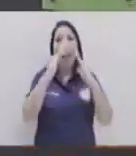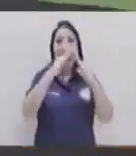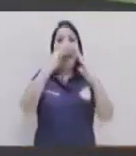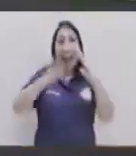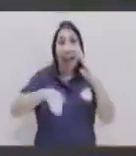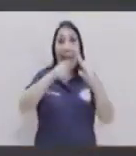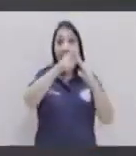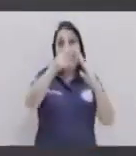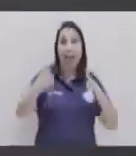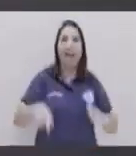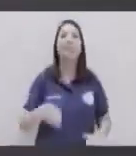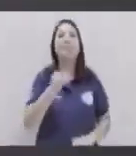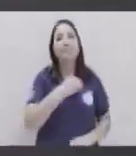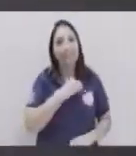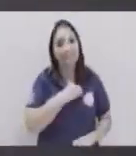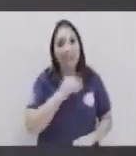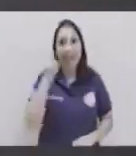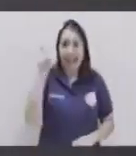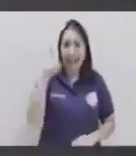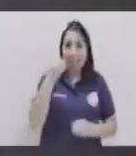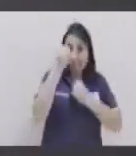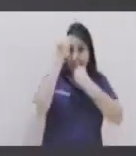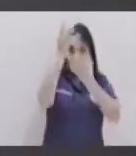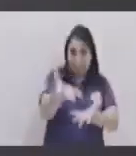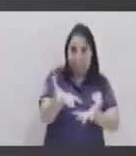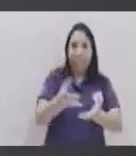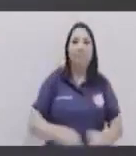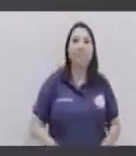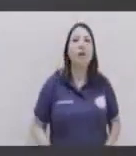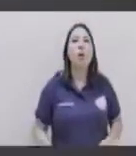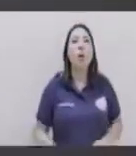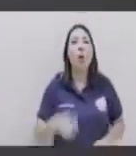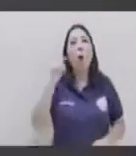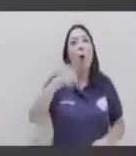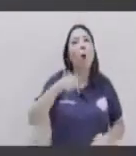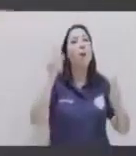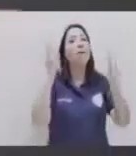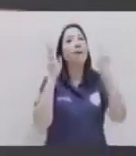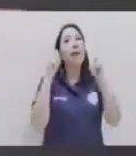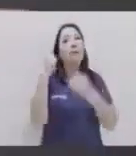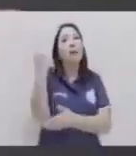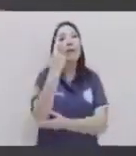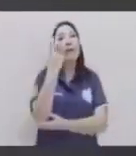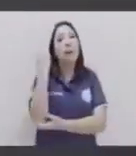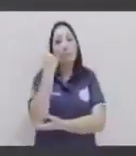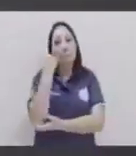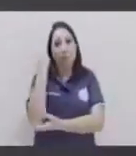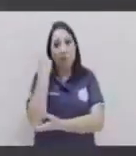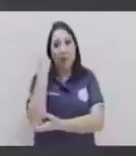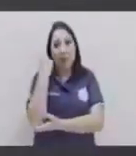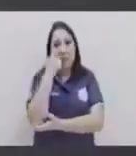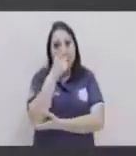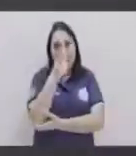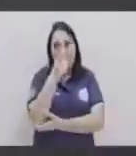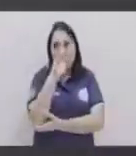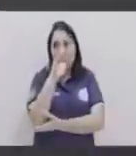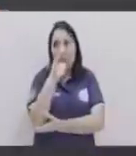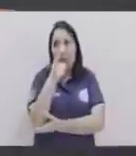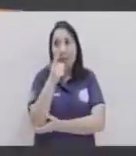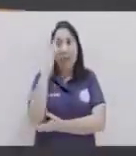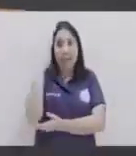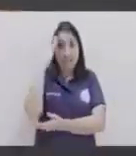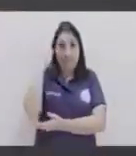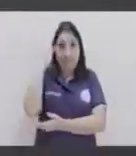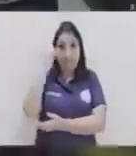hogares. Quiero comentarles que vamos a hablar de temas muy importantes para que estemos con